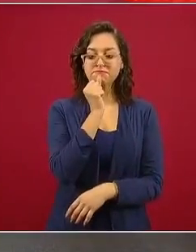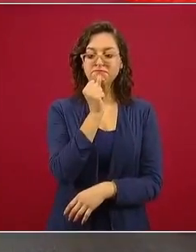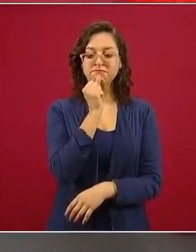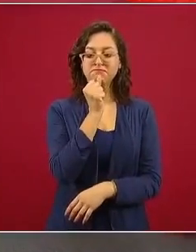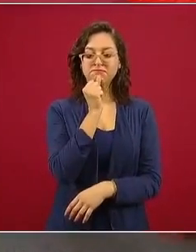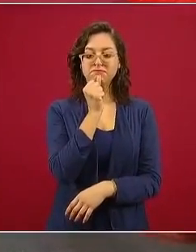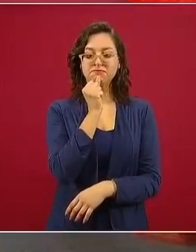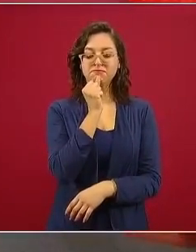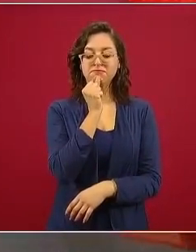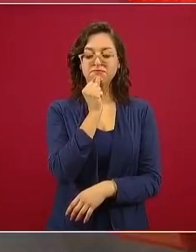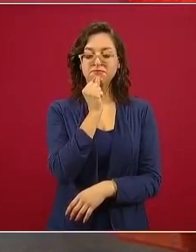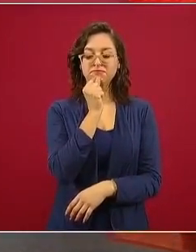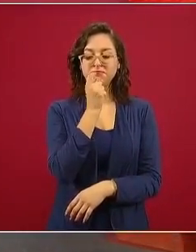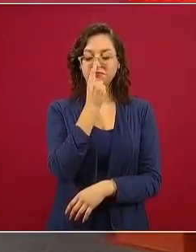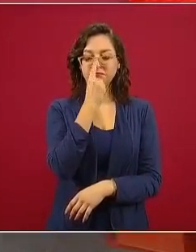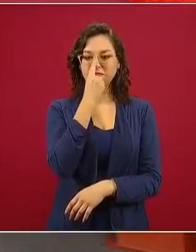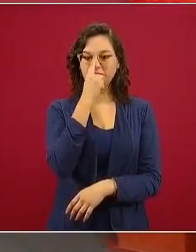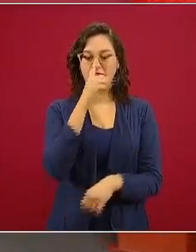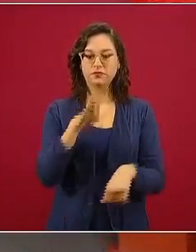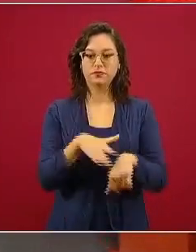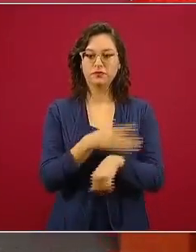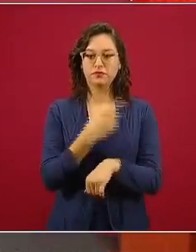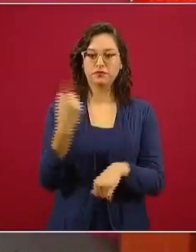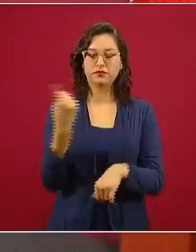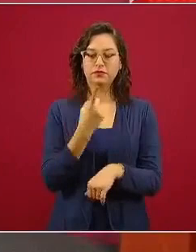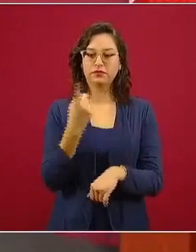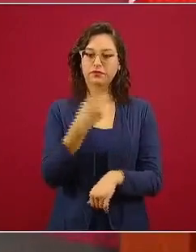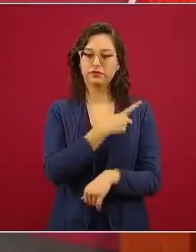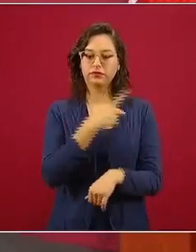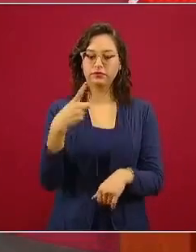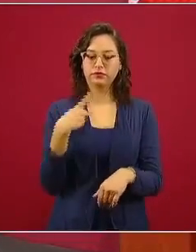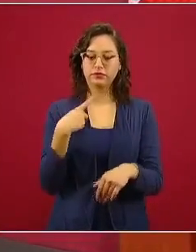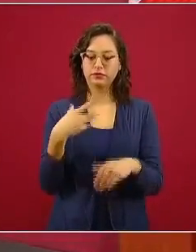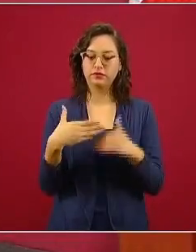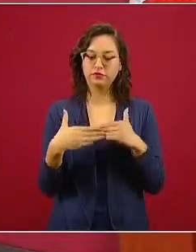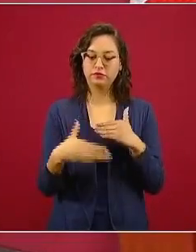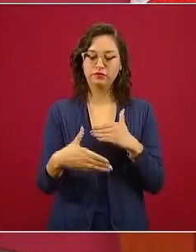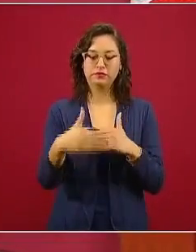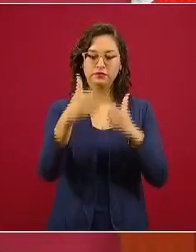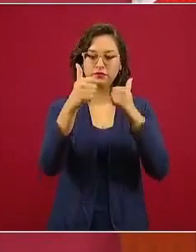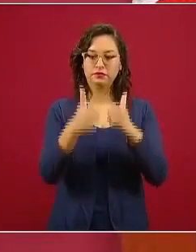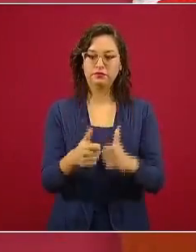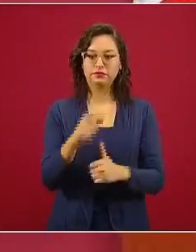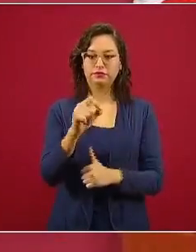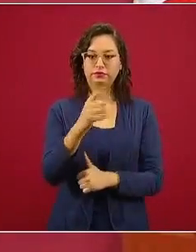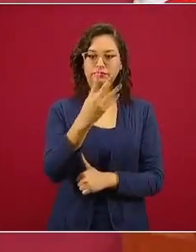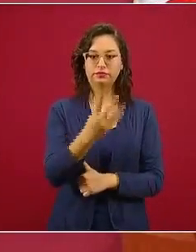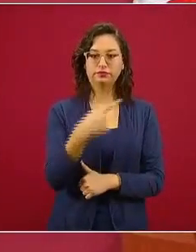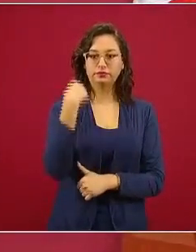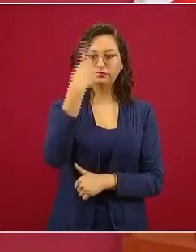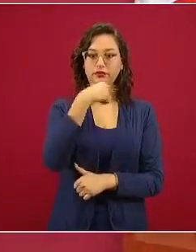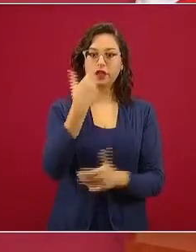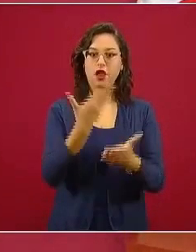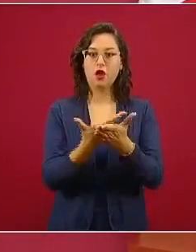porque hay un plazo de 24 horas. Ahora la Fiscalía va a